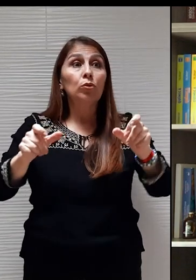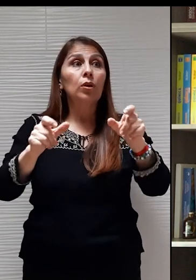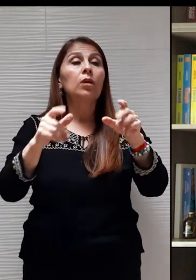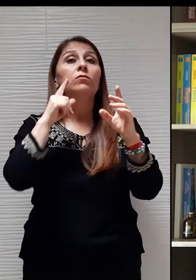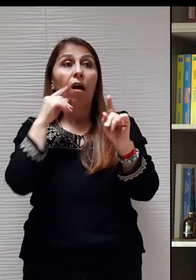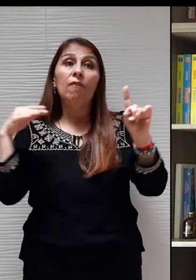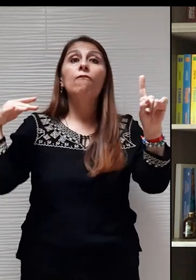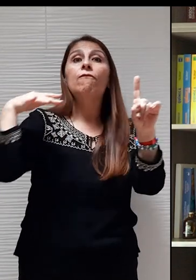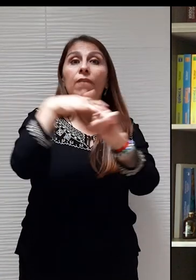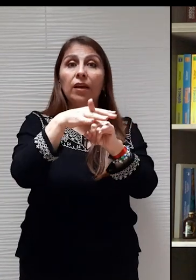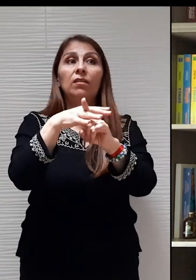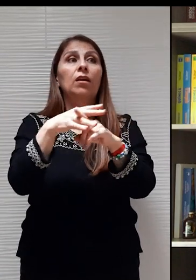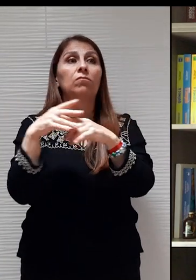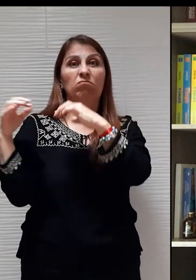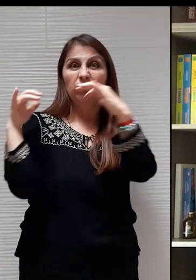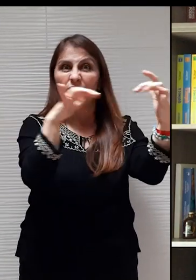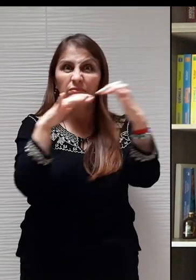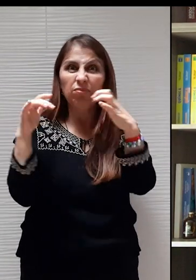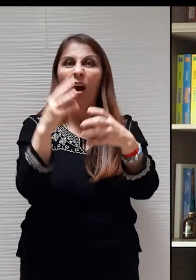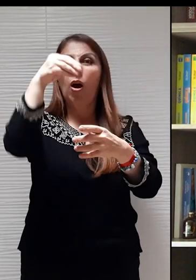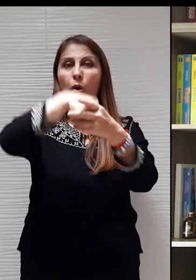víctimas, excombatientes.